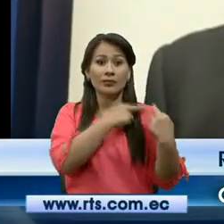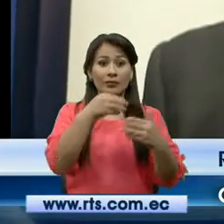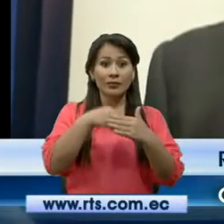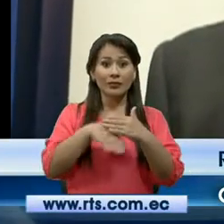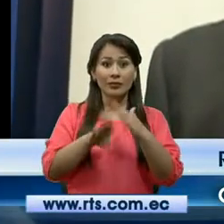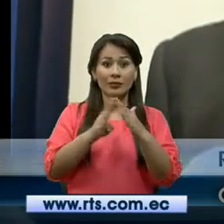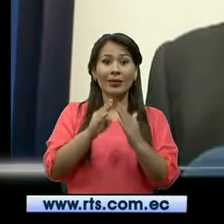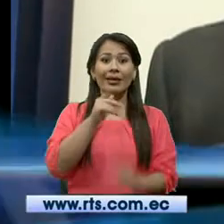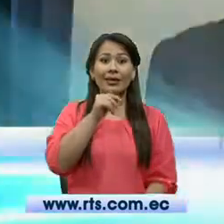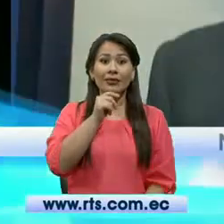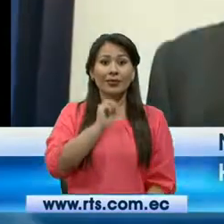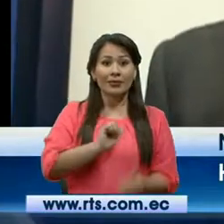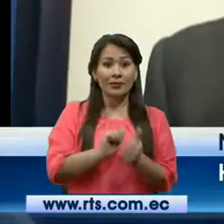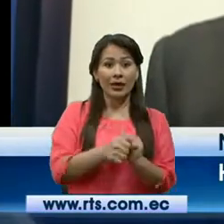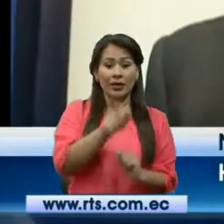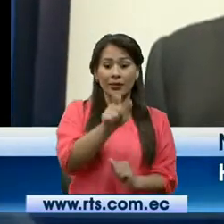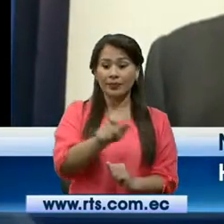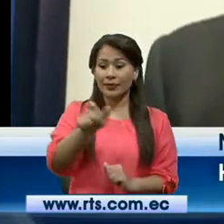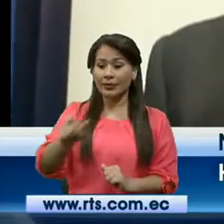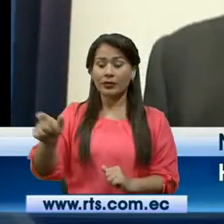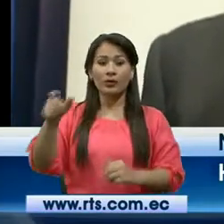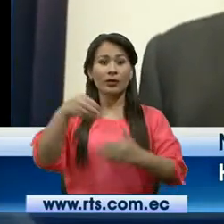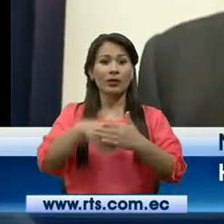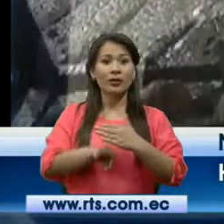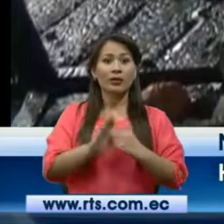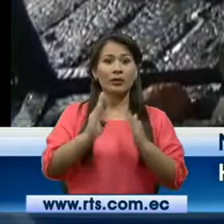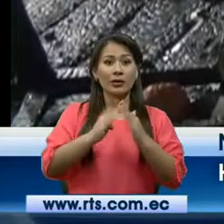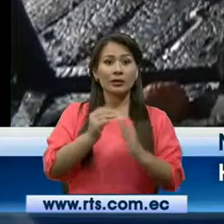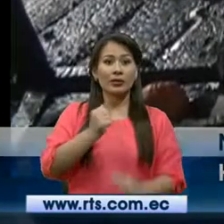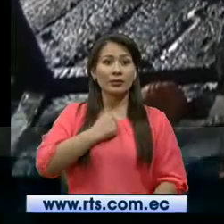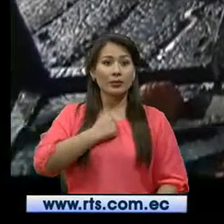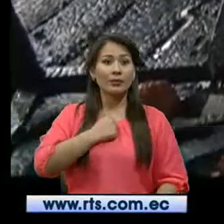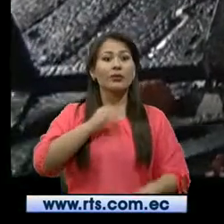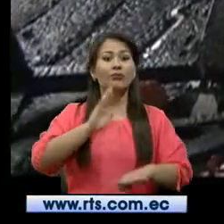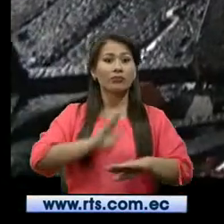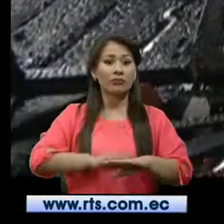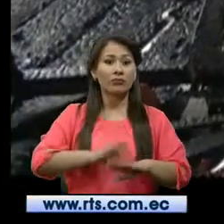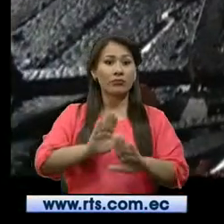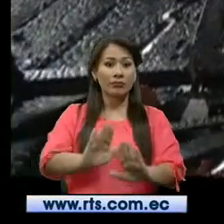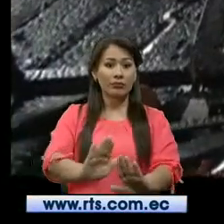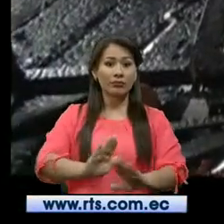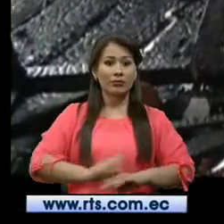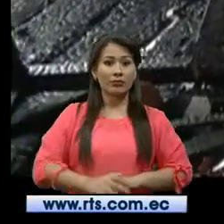cada uno de los clientes de la Corporación Nacional de Electricidad. Informó Odette Camacho.